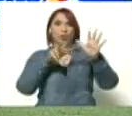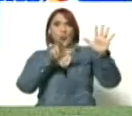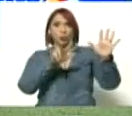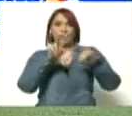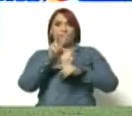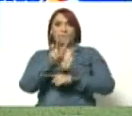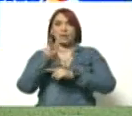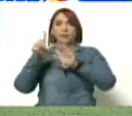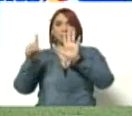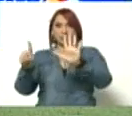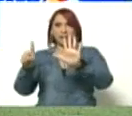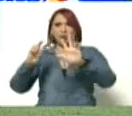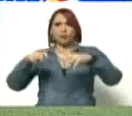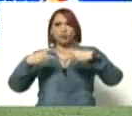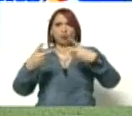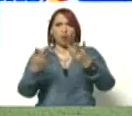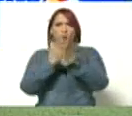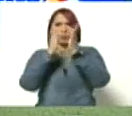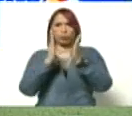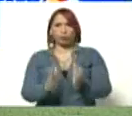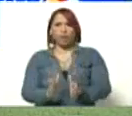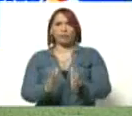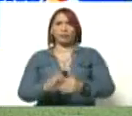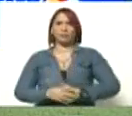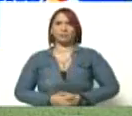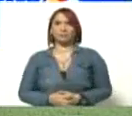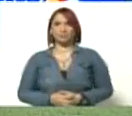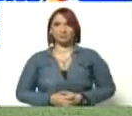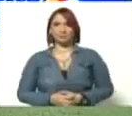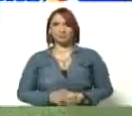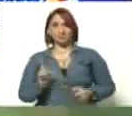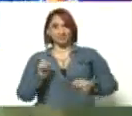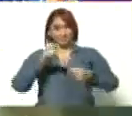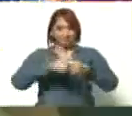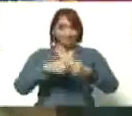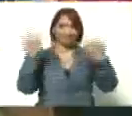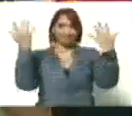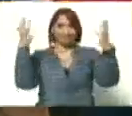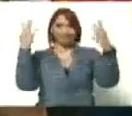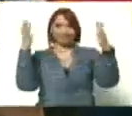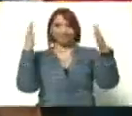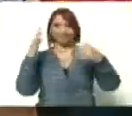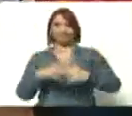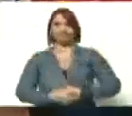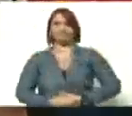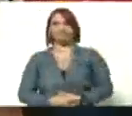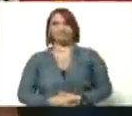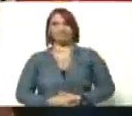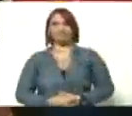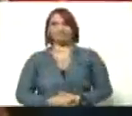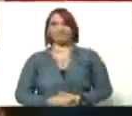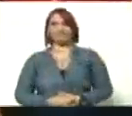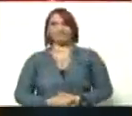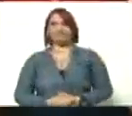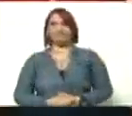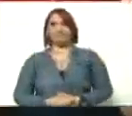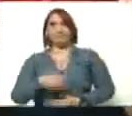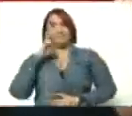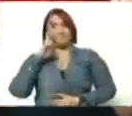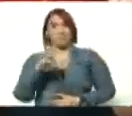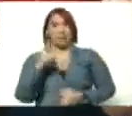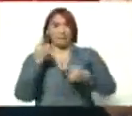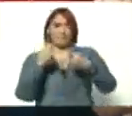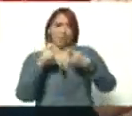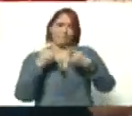380.826 bachilleres de la República Bolivariana de Venezuela. Y decíamos que la oferta de